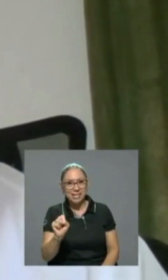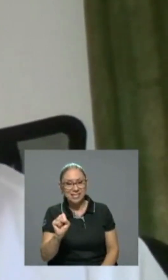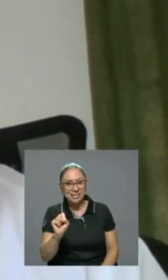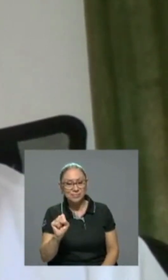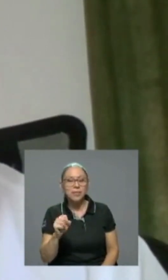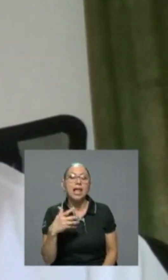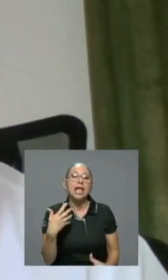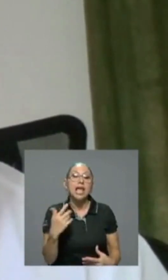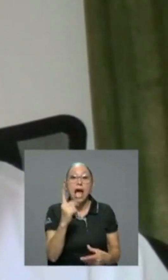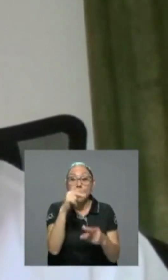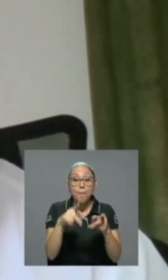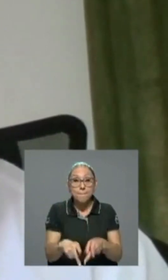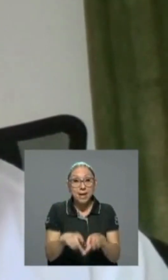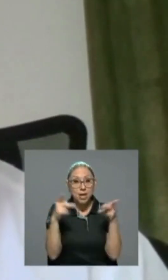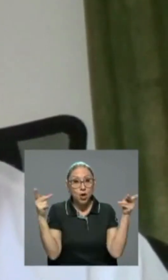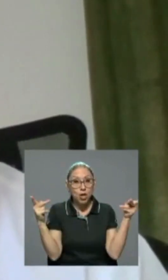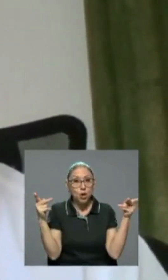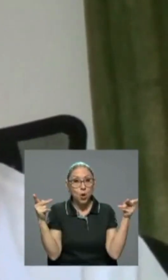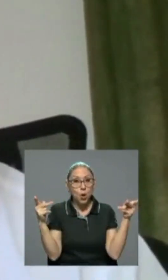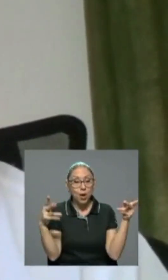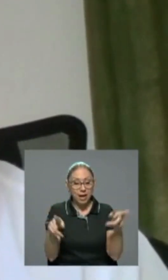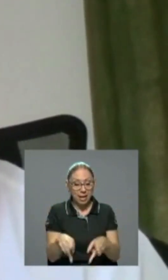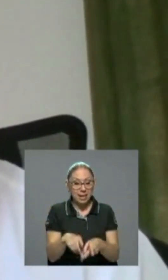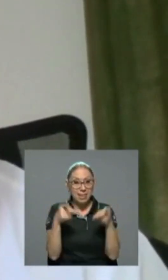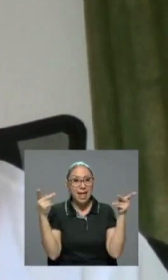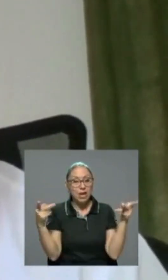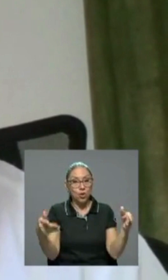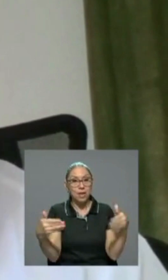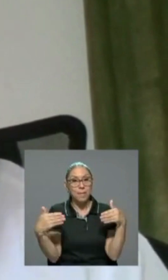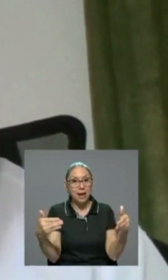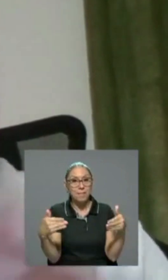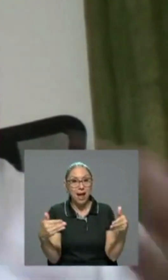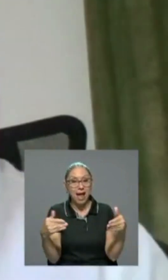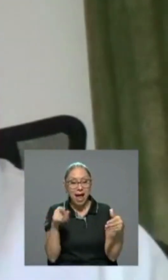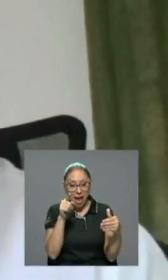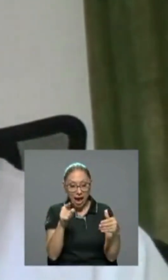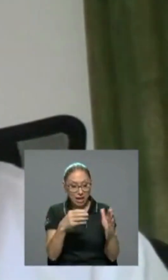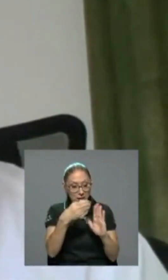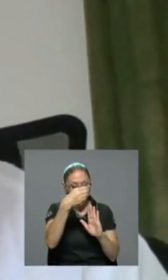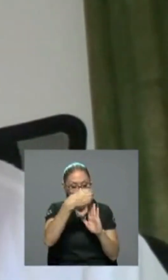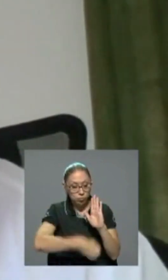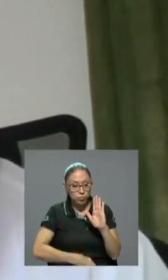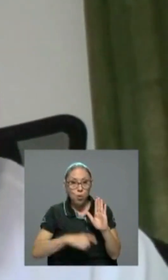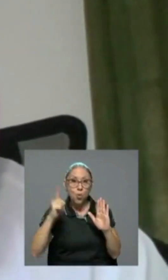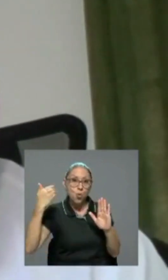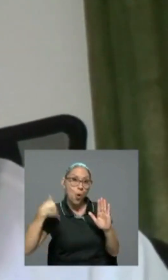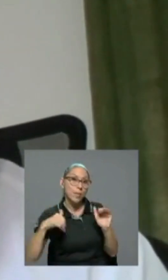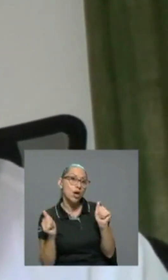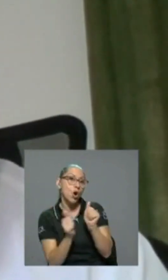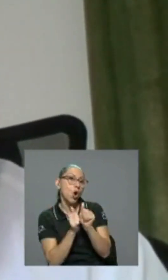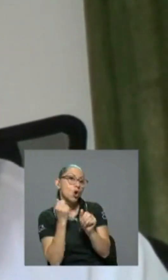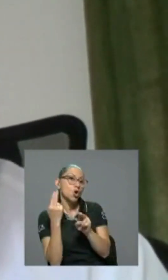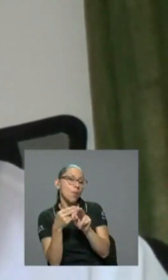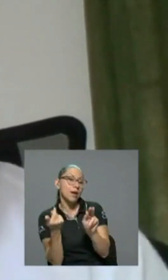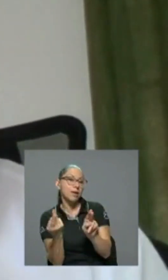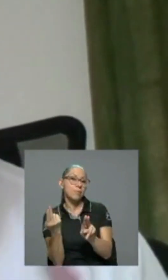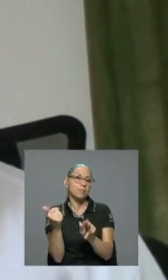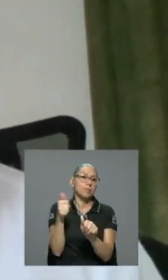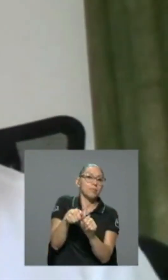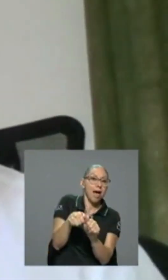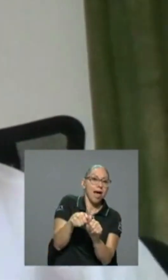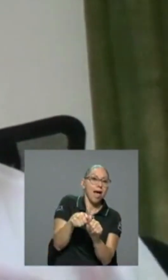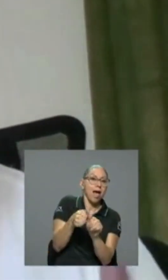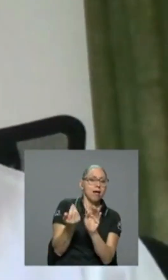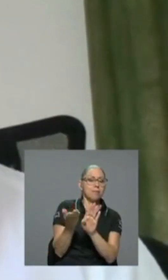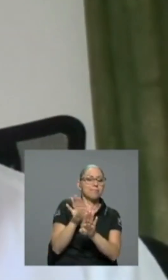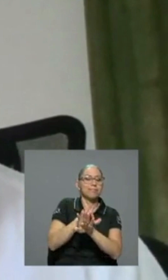columna de un periódico, el Diario de Panamá, un articulista con un seudónimo cuestionaba la figura de Balboa, si era